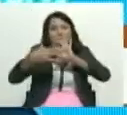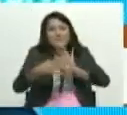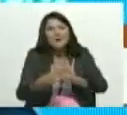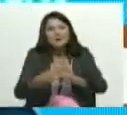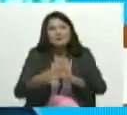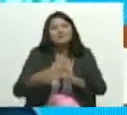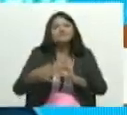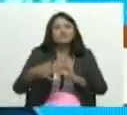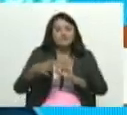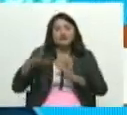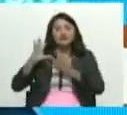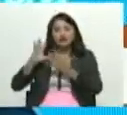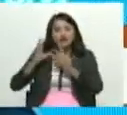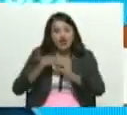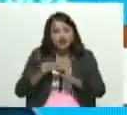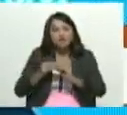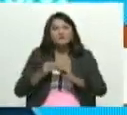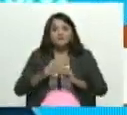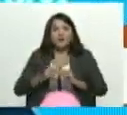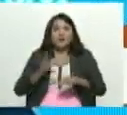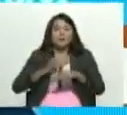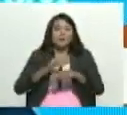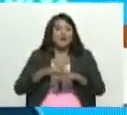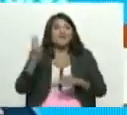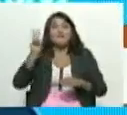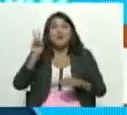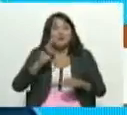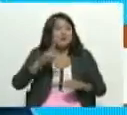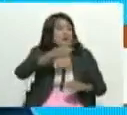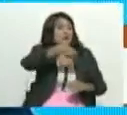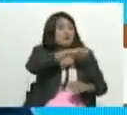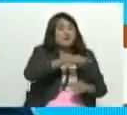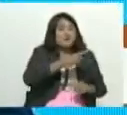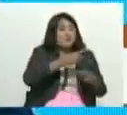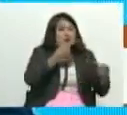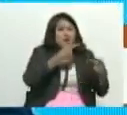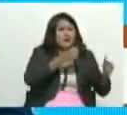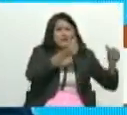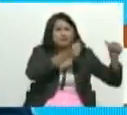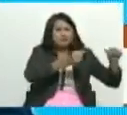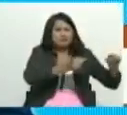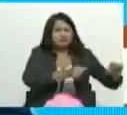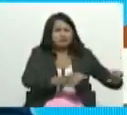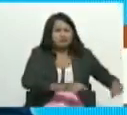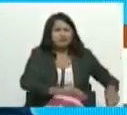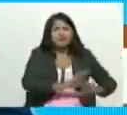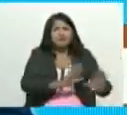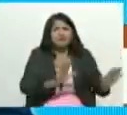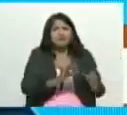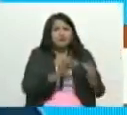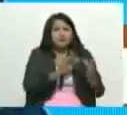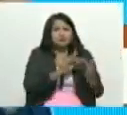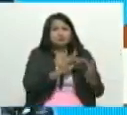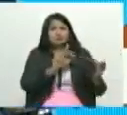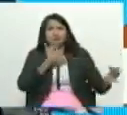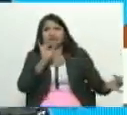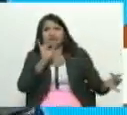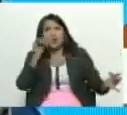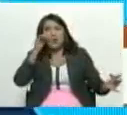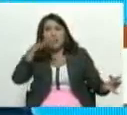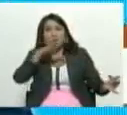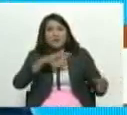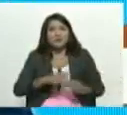que estaba siendo representada malamente por una política alejada de la realidad y del pueblo pero que desde